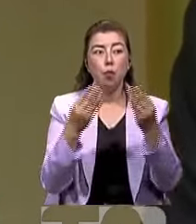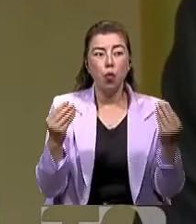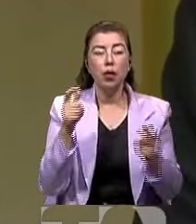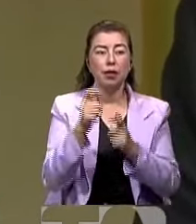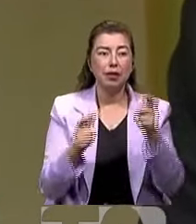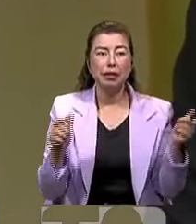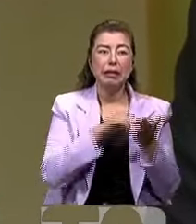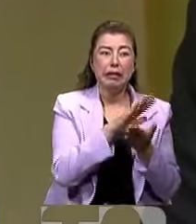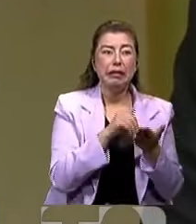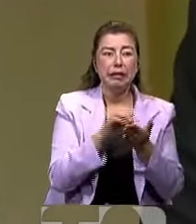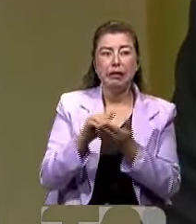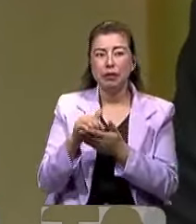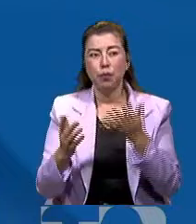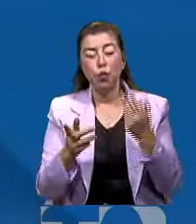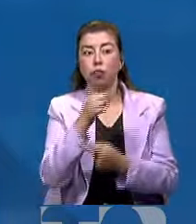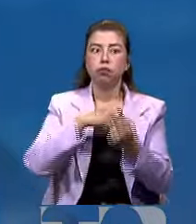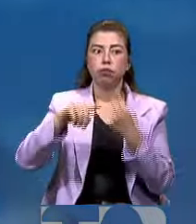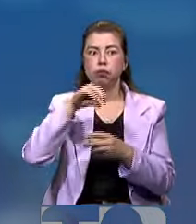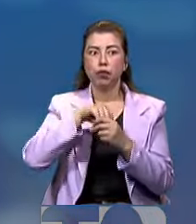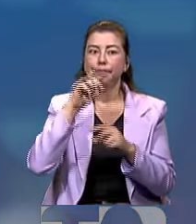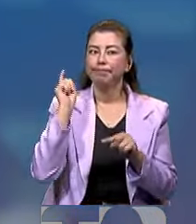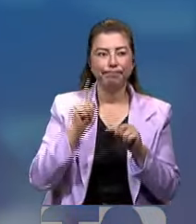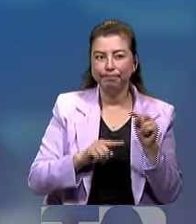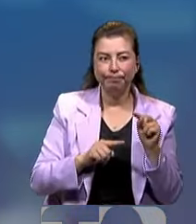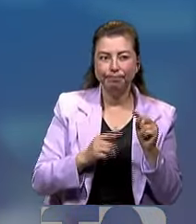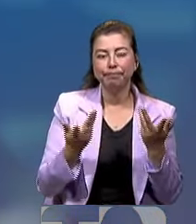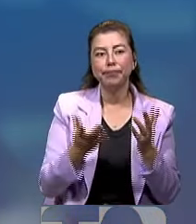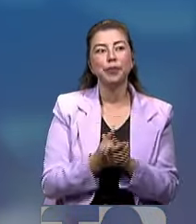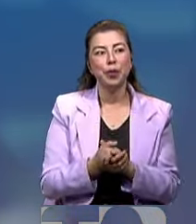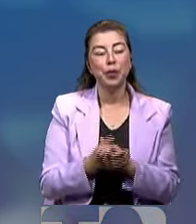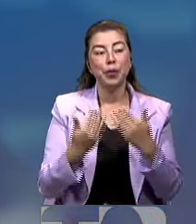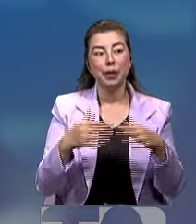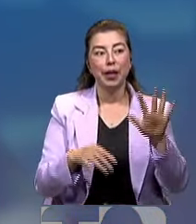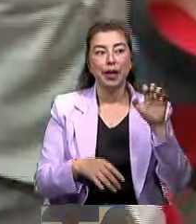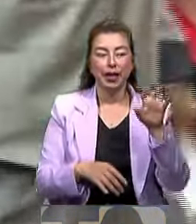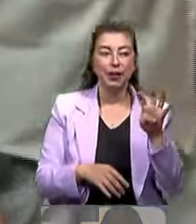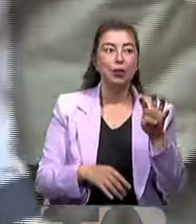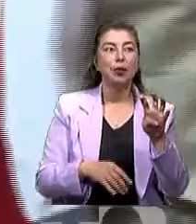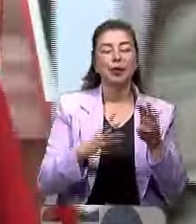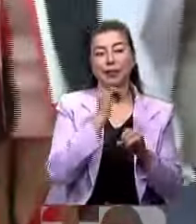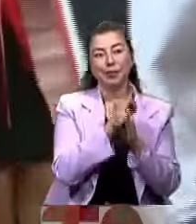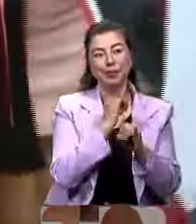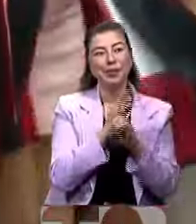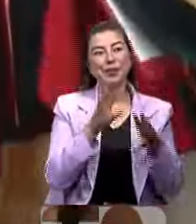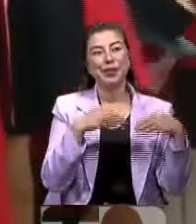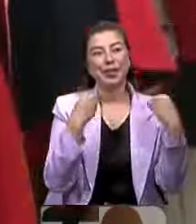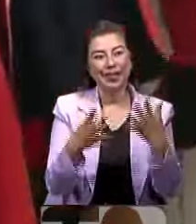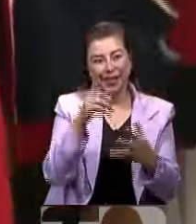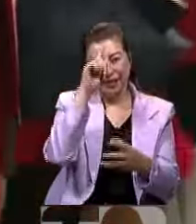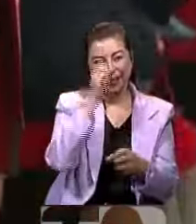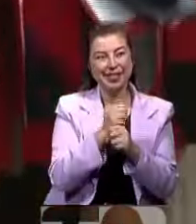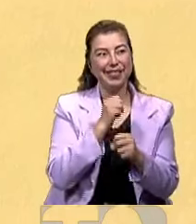gente del sistema educativo y ya no pudo volver. 14 instituciones educativas municipales ofrecerán este programa de bachillerato acelerado de